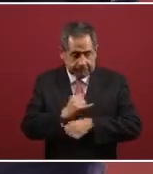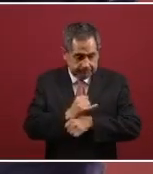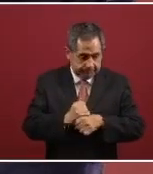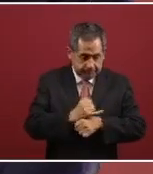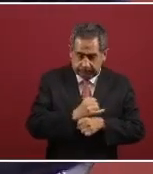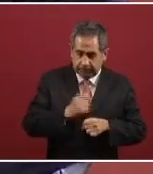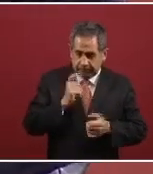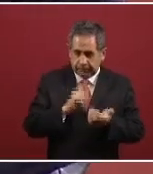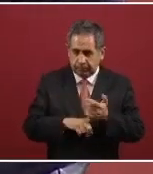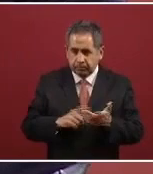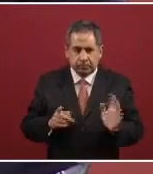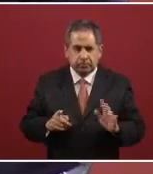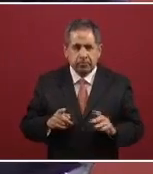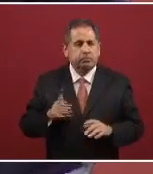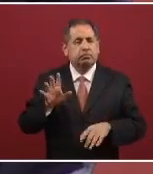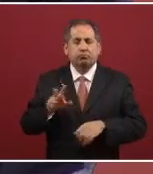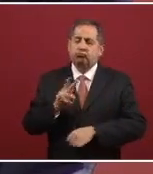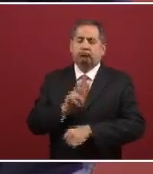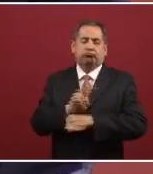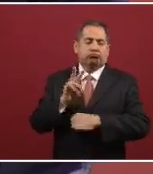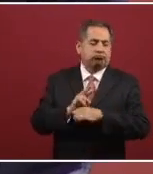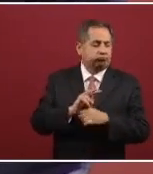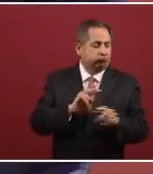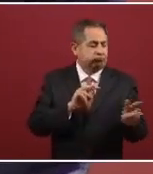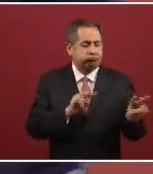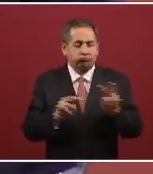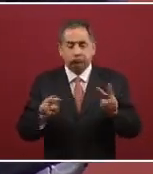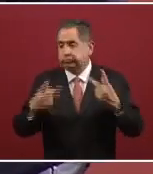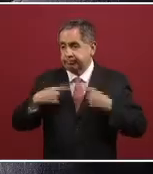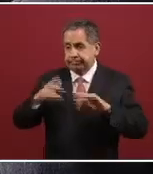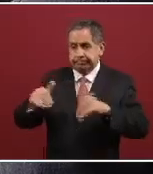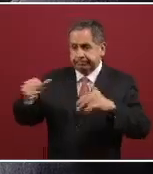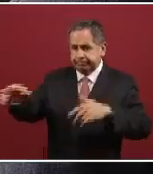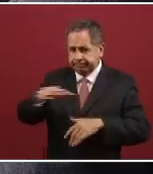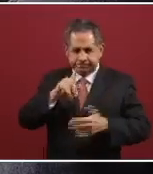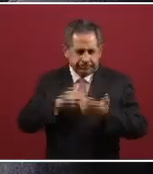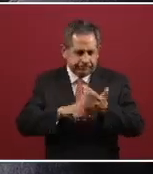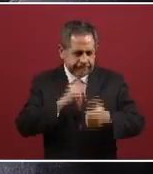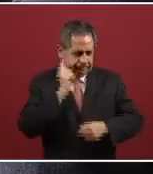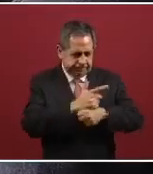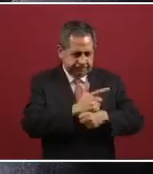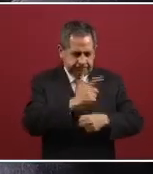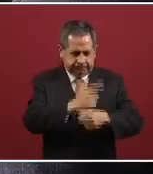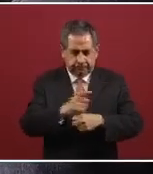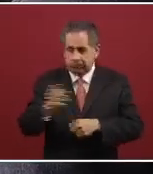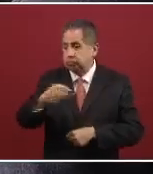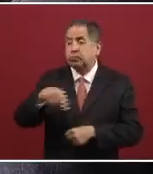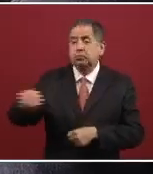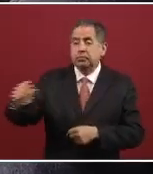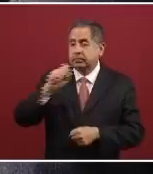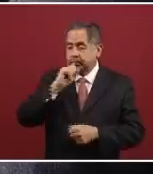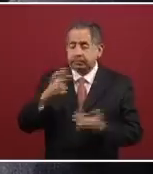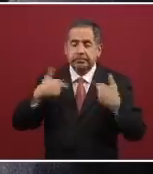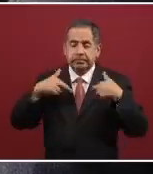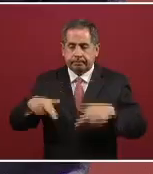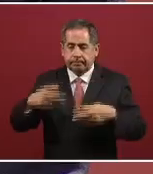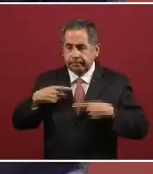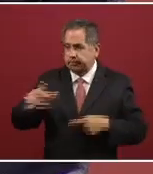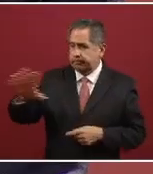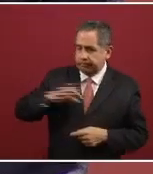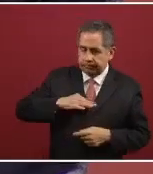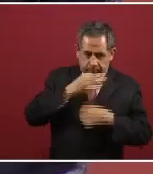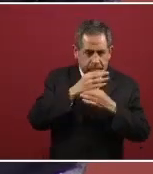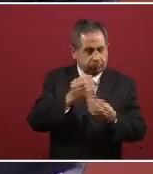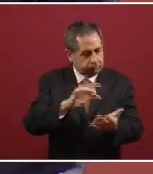investigue. Es una contraloría ciudadana, porque al final de cuentas ustedes representan a la gente. Yo se los